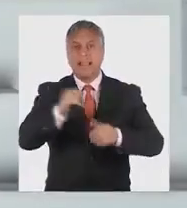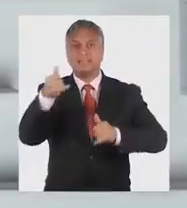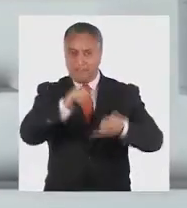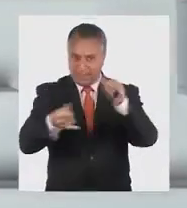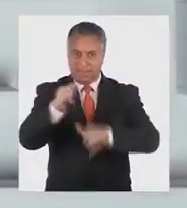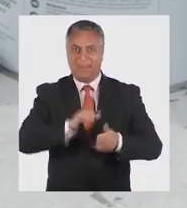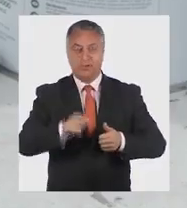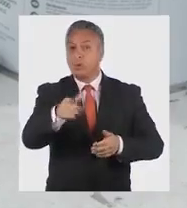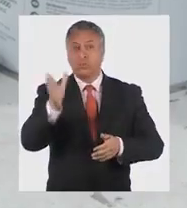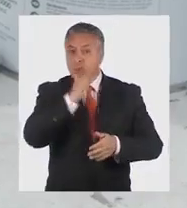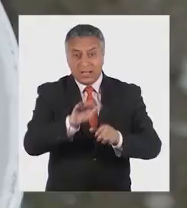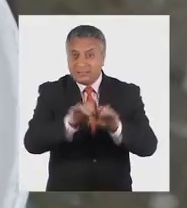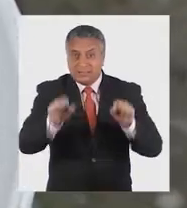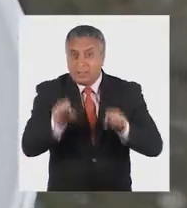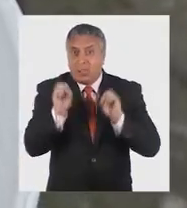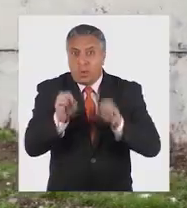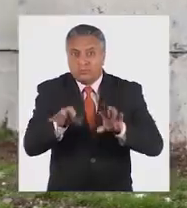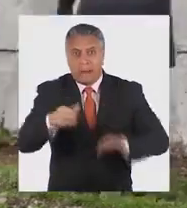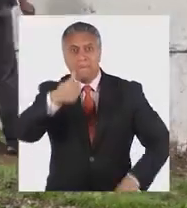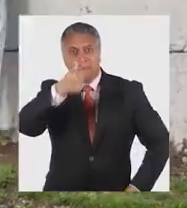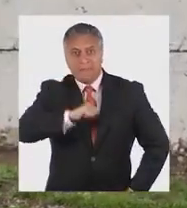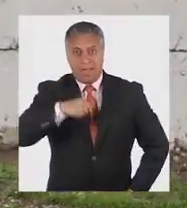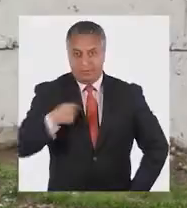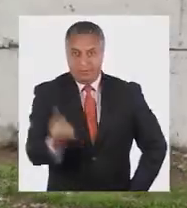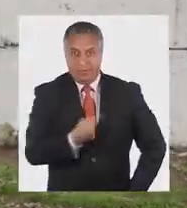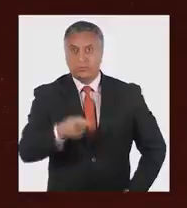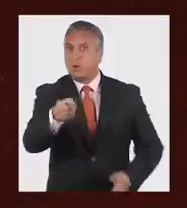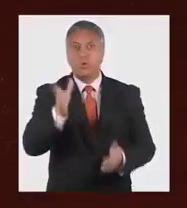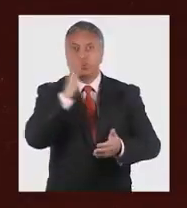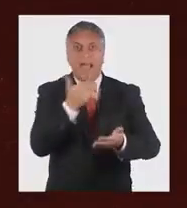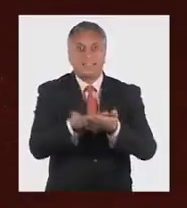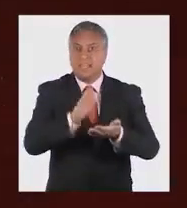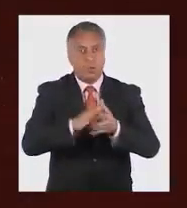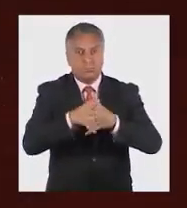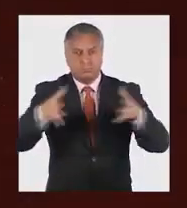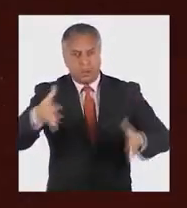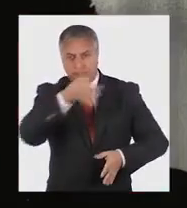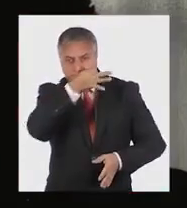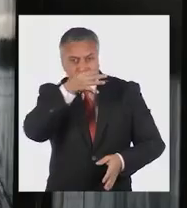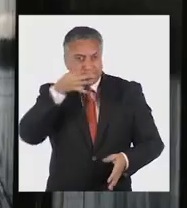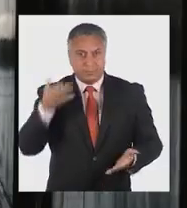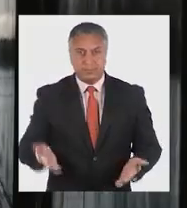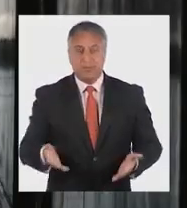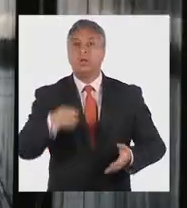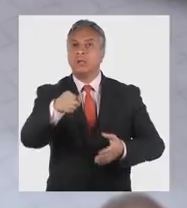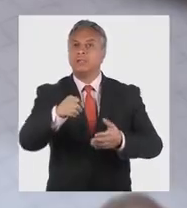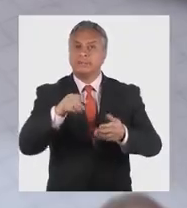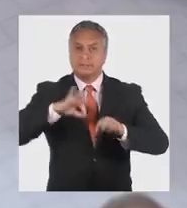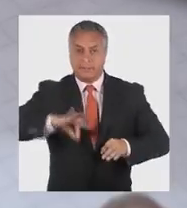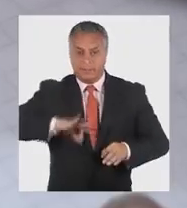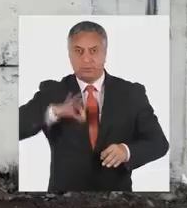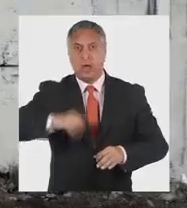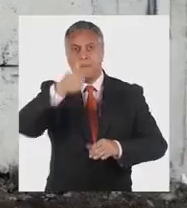Chile es un experimento. No hay un sistema educacional tan privatizado como el nuestro. No hay una salud en el mundo tan comercializada como la nuestra. No